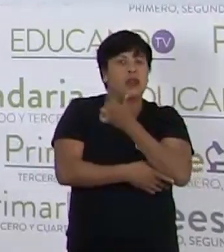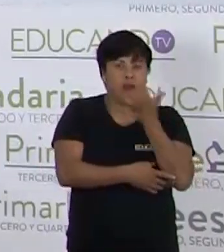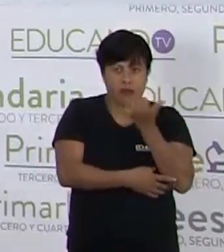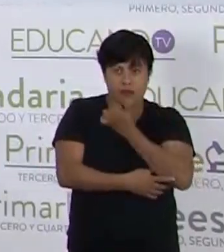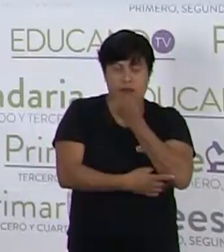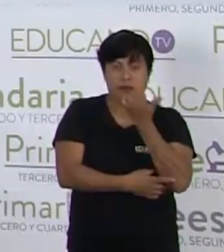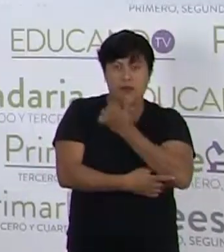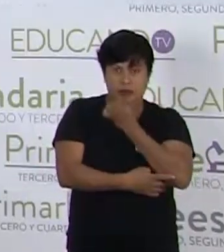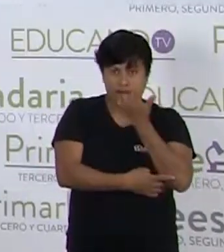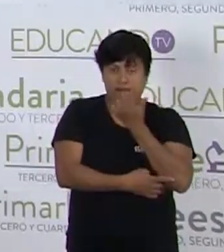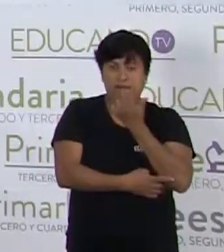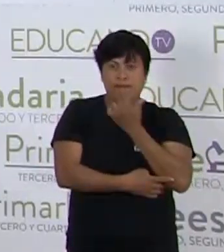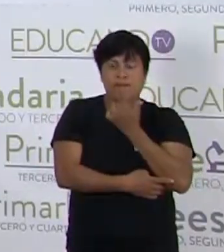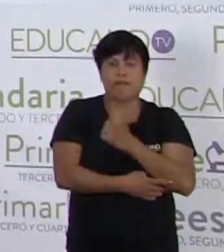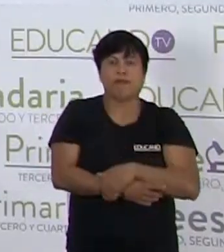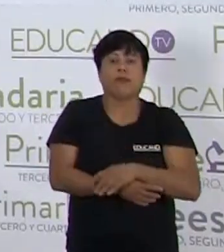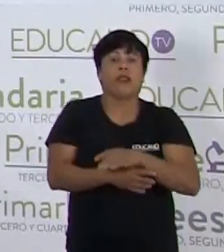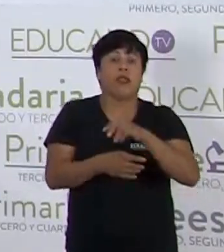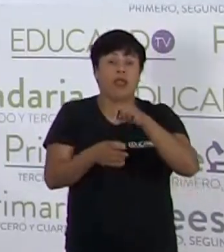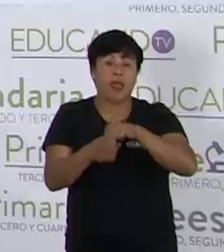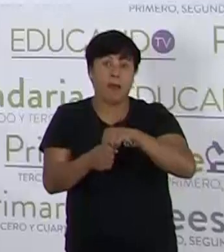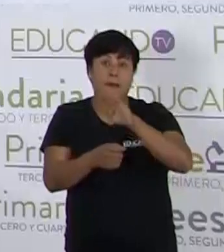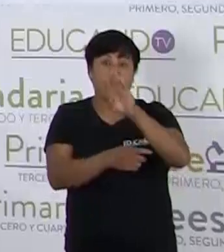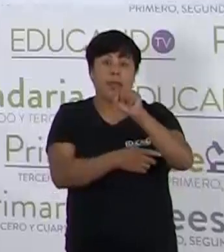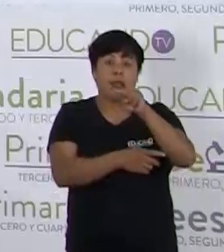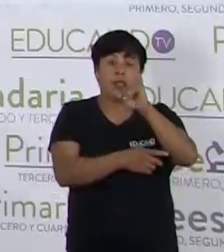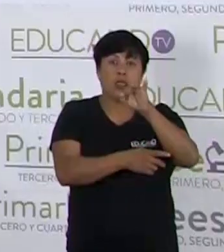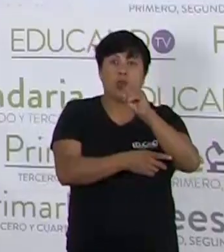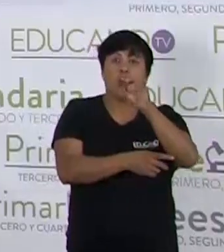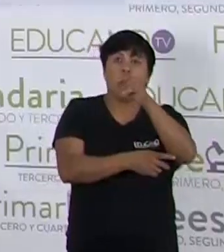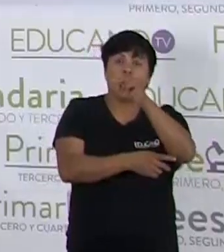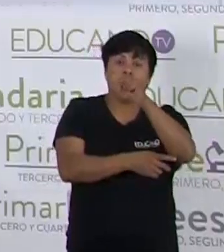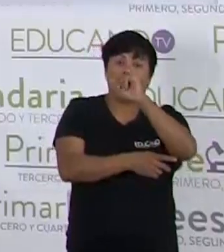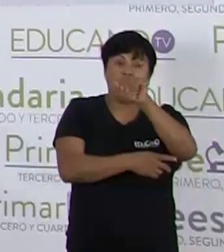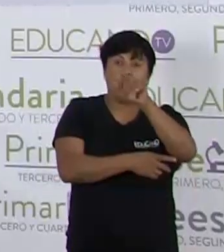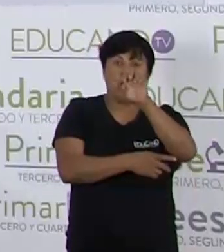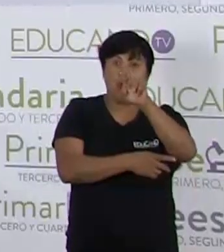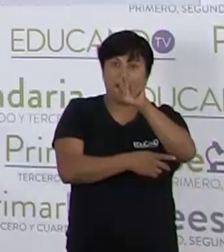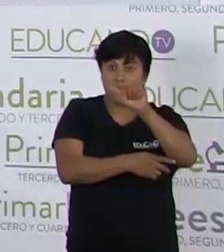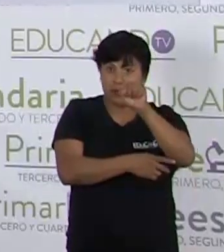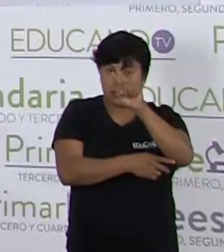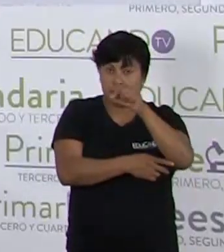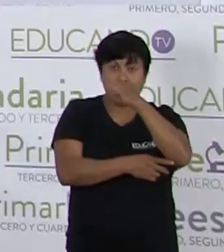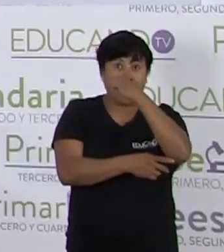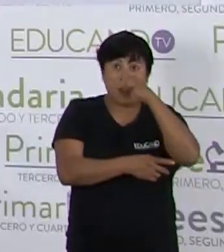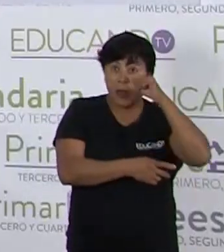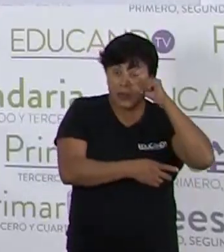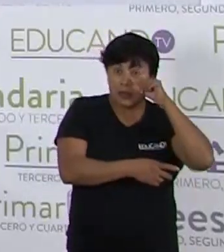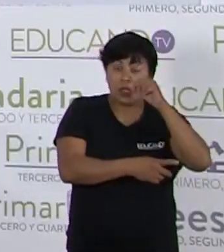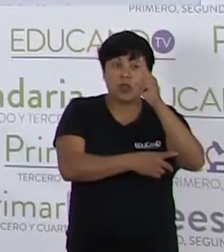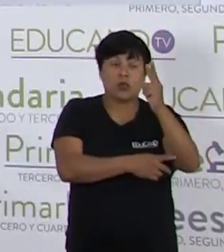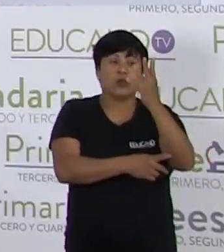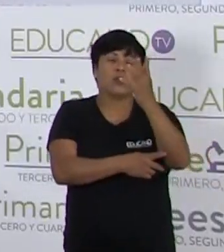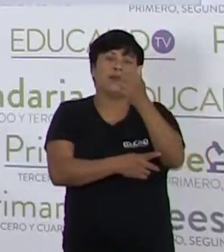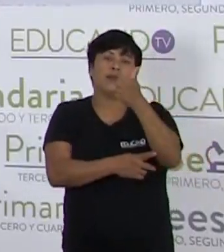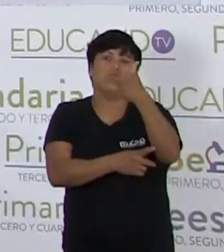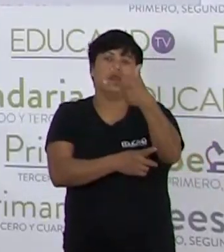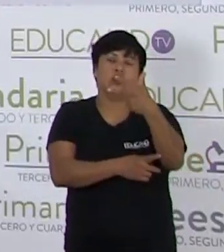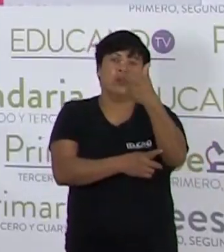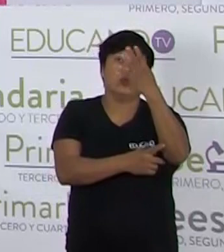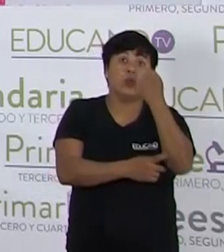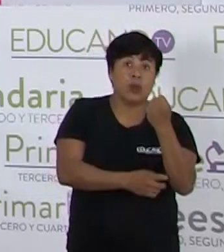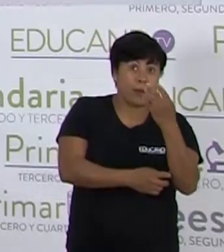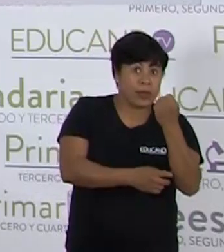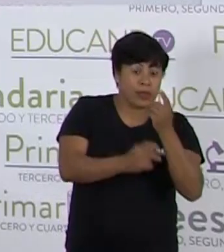1,200. En la Benito Juárez, vamos a ver cuántos tenemos. 2, 4, 6, 8,